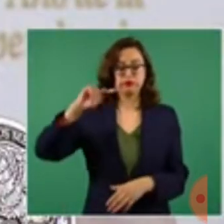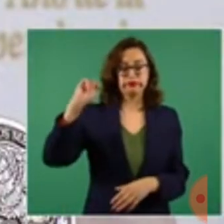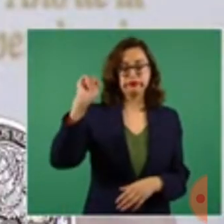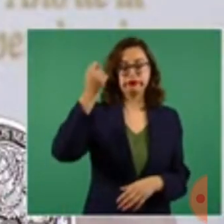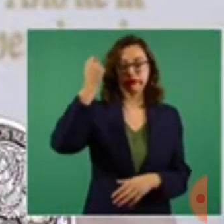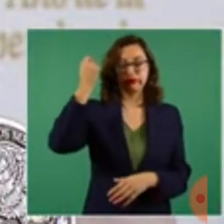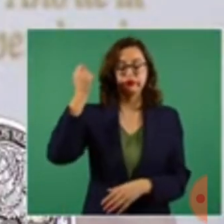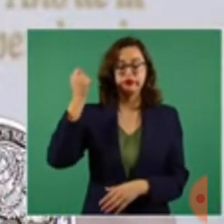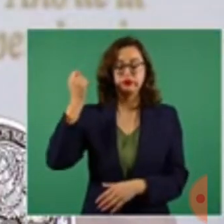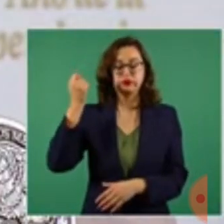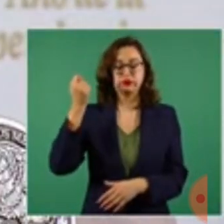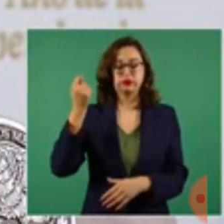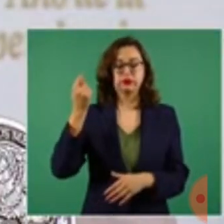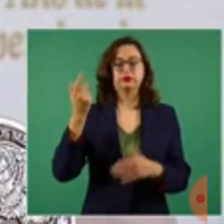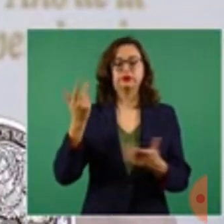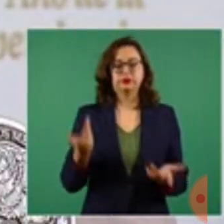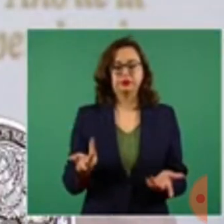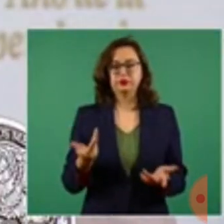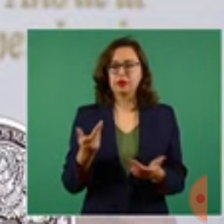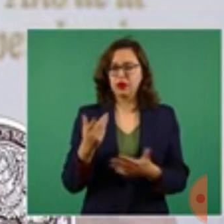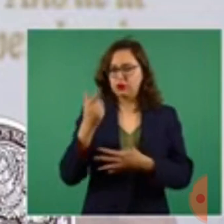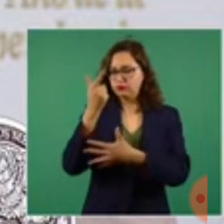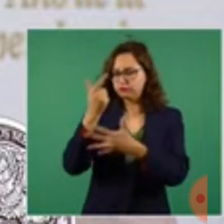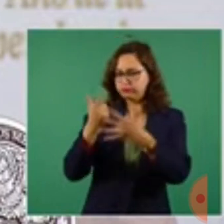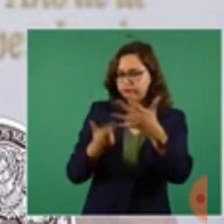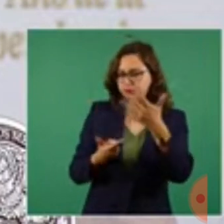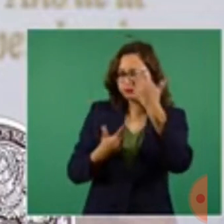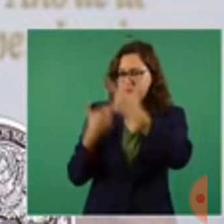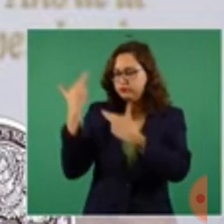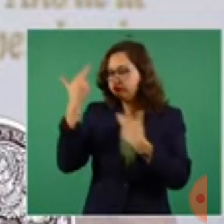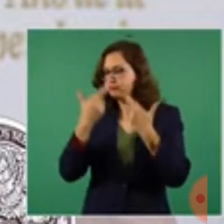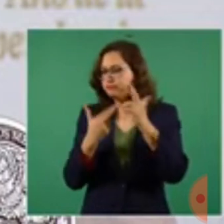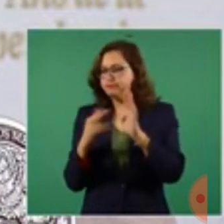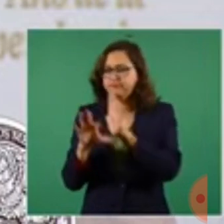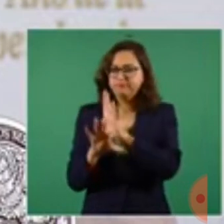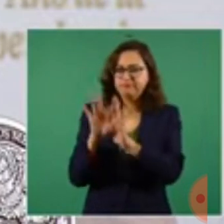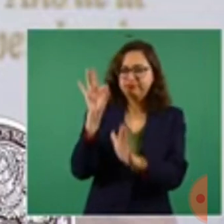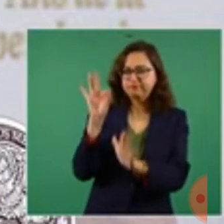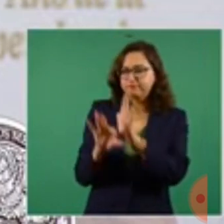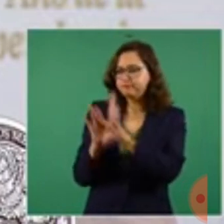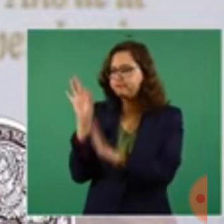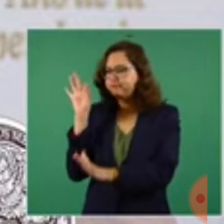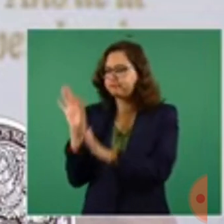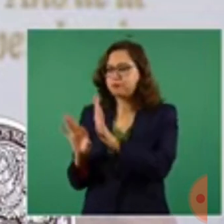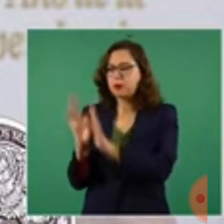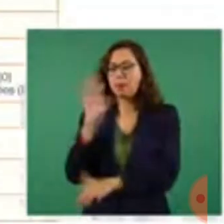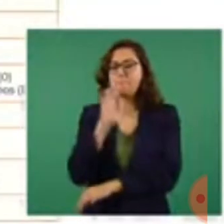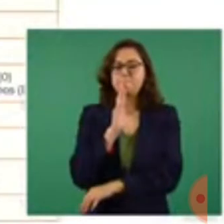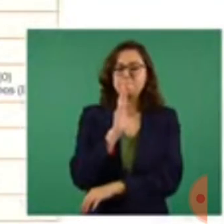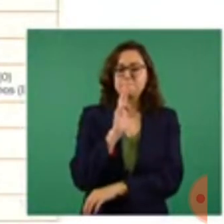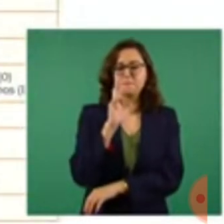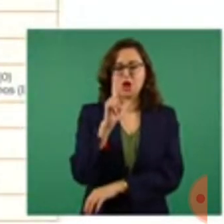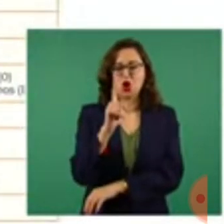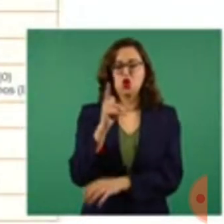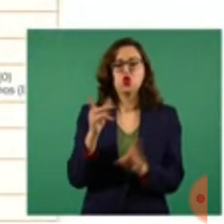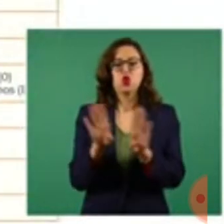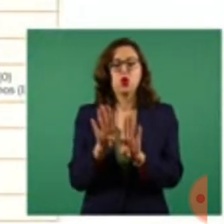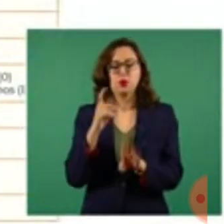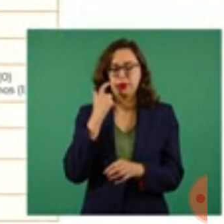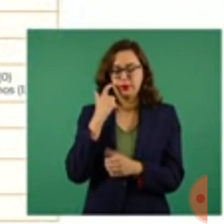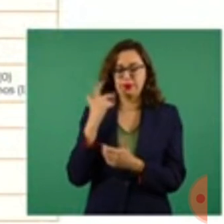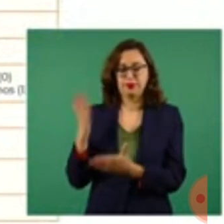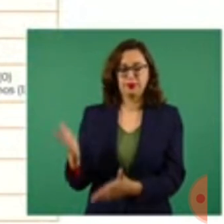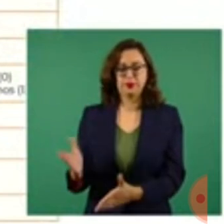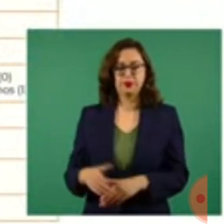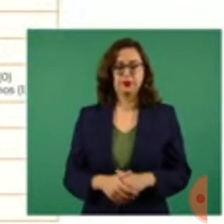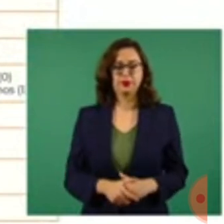favor. Y acuerdan cuál es el mejor tratamiento disponible en función del impacto en la salud del individuo.